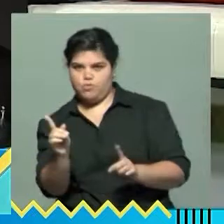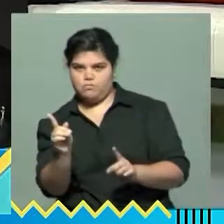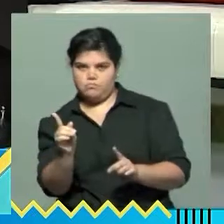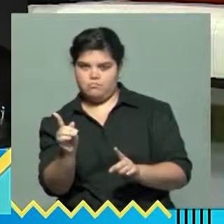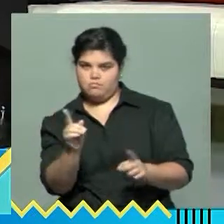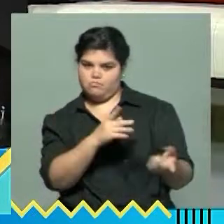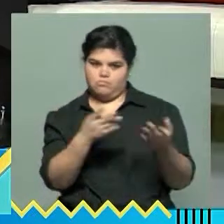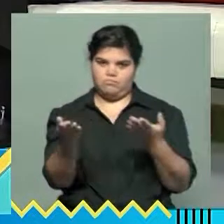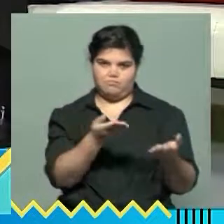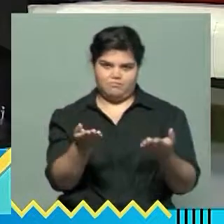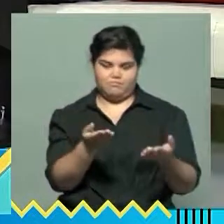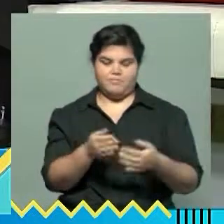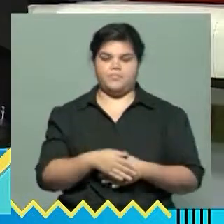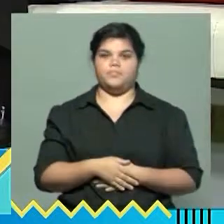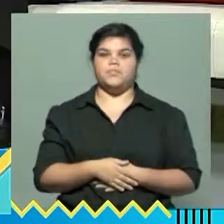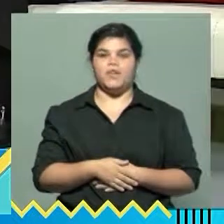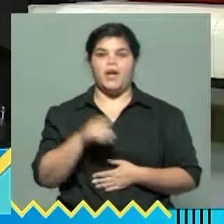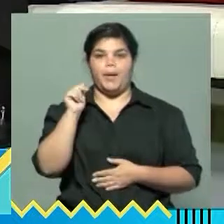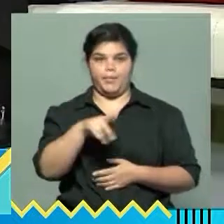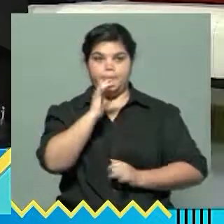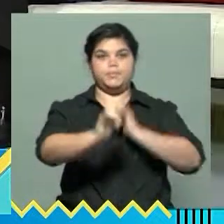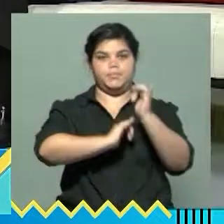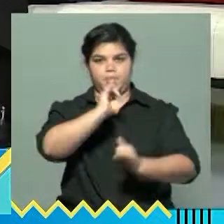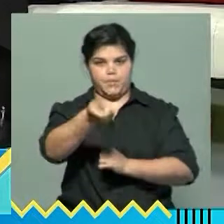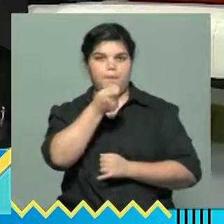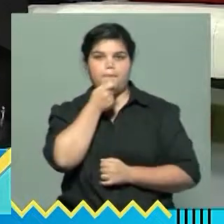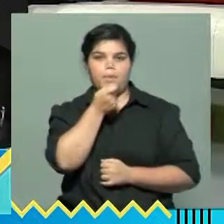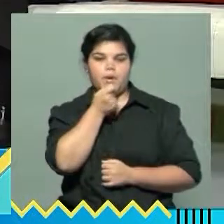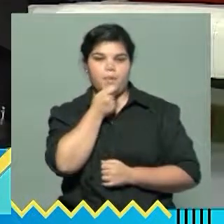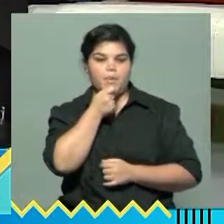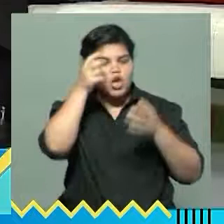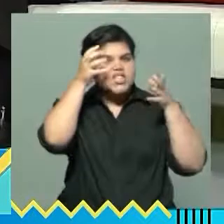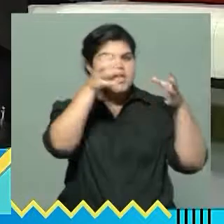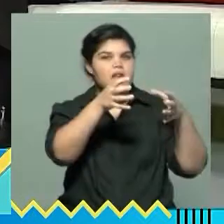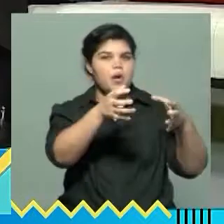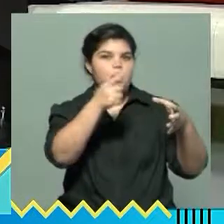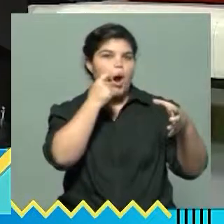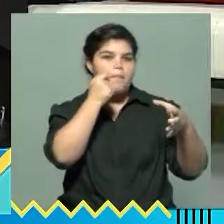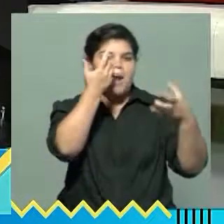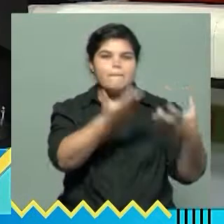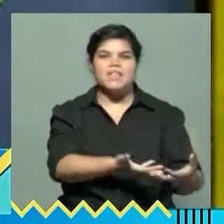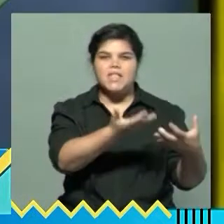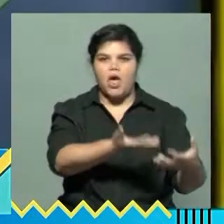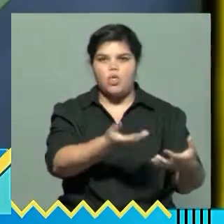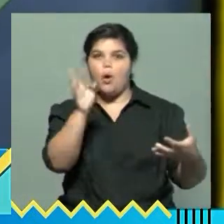A ver, si decimos, por ejemplo, el cerebro de los varones es más pesado que el de las mujeres.